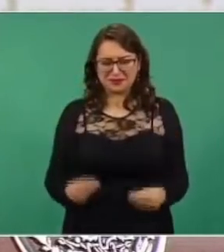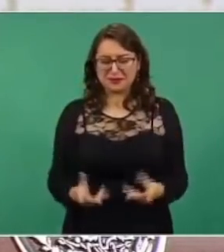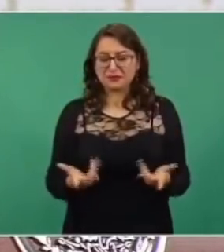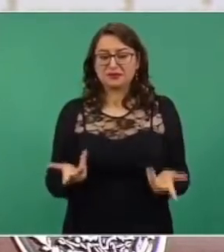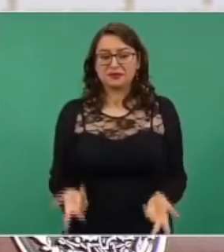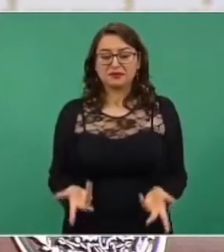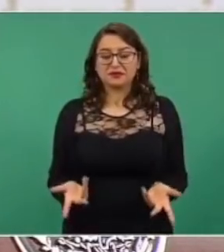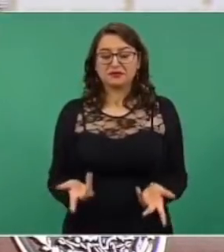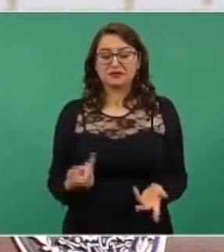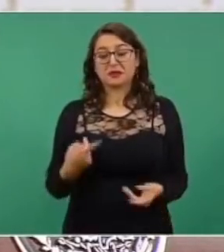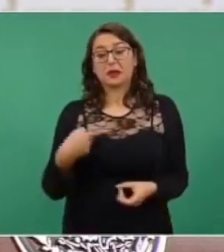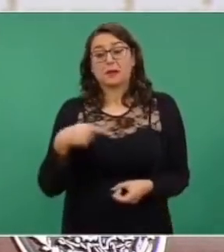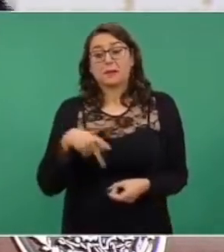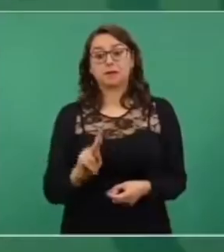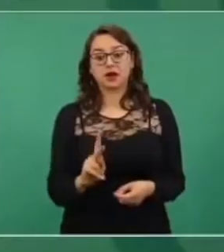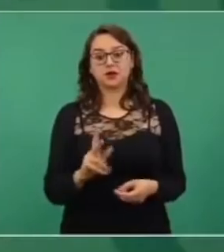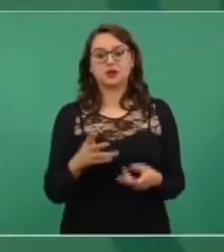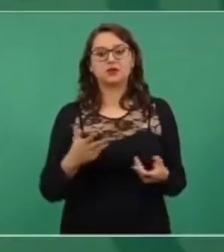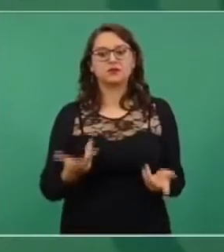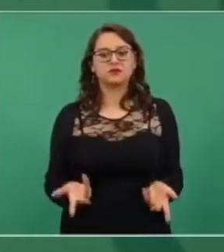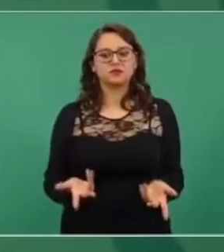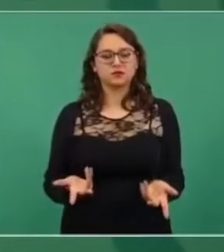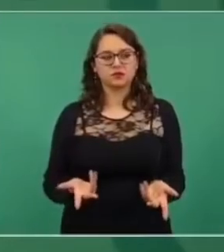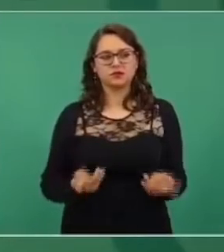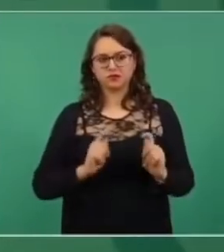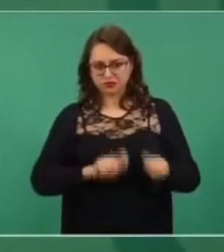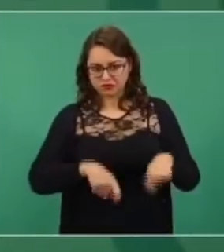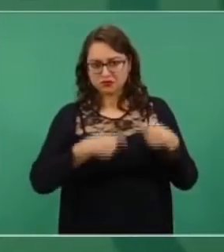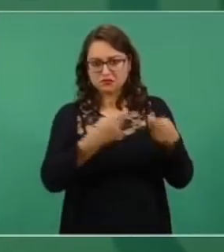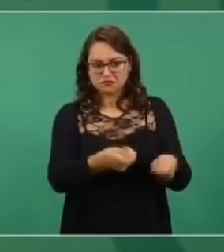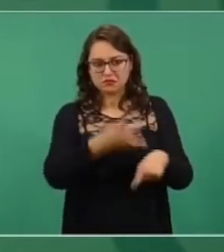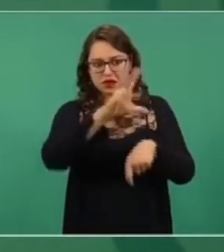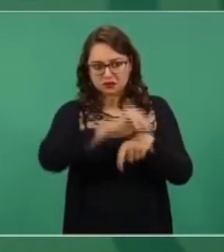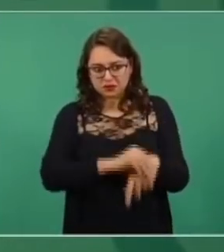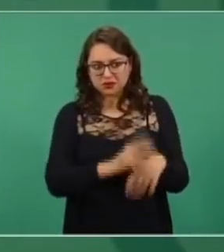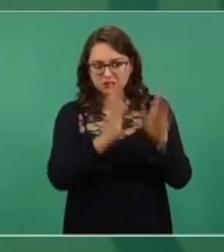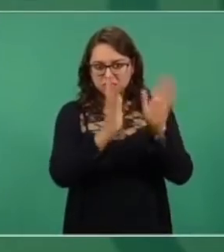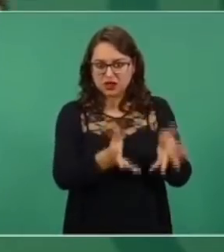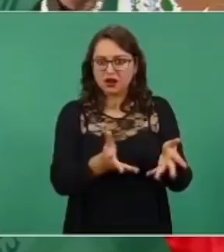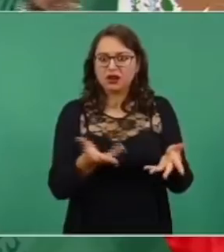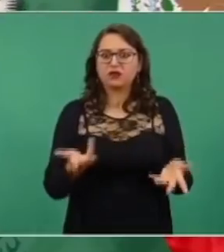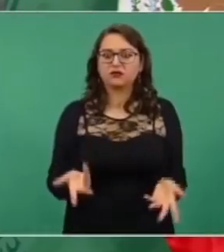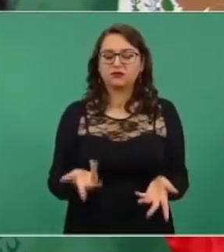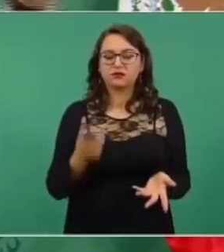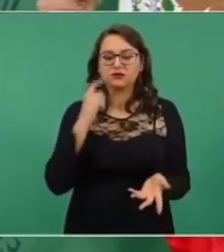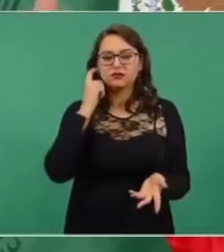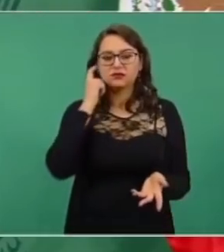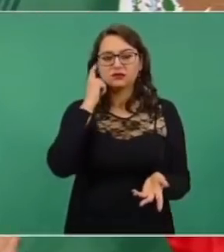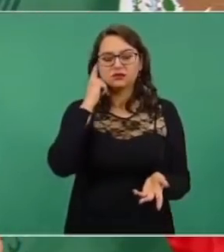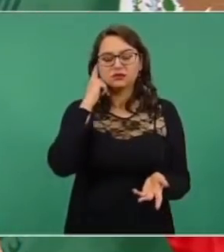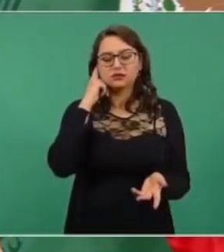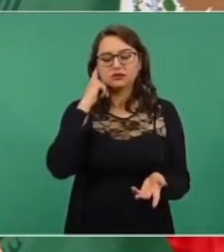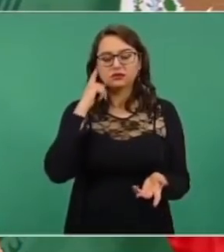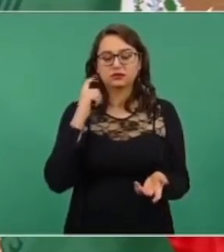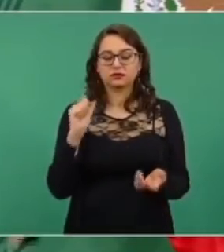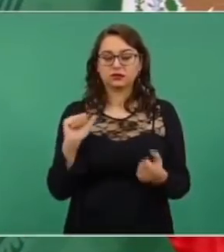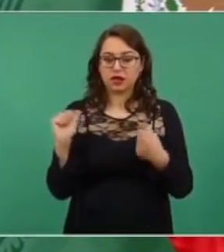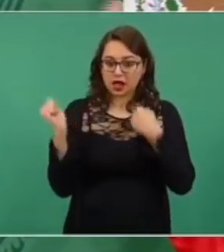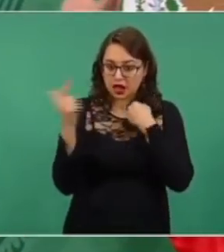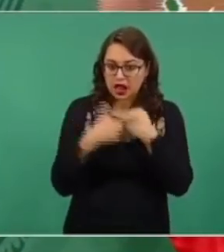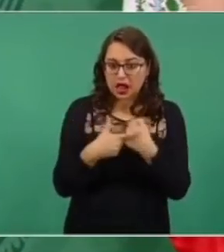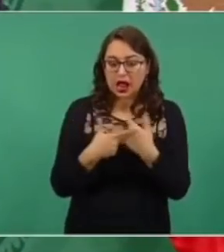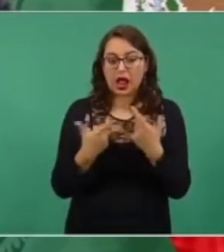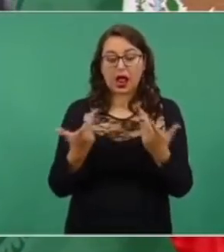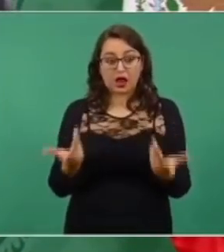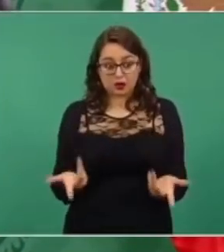aceptando sin conceder, ya se entregaron las concesiones. Pues que se tenga cuando menos el